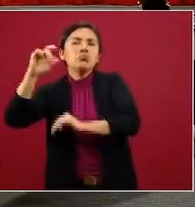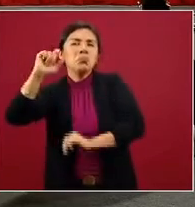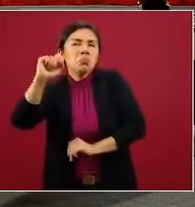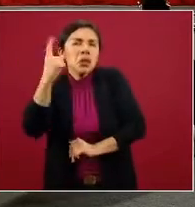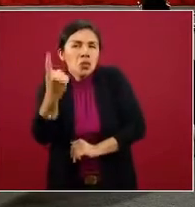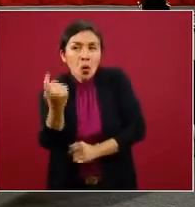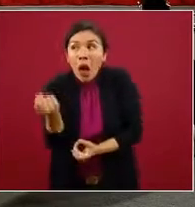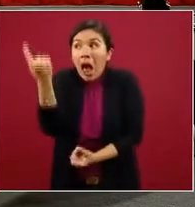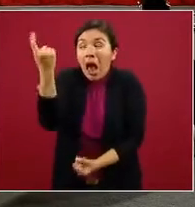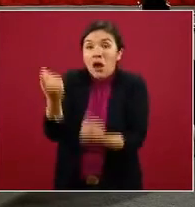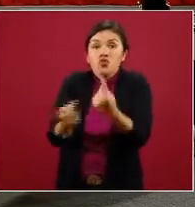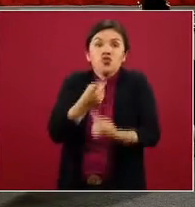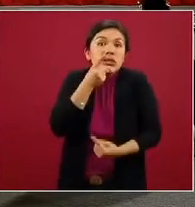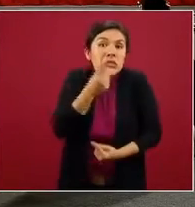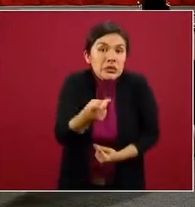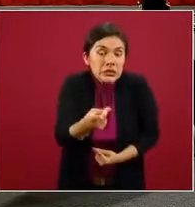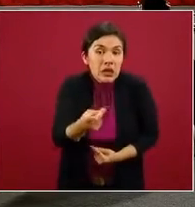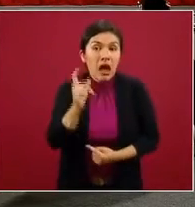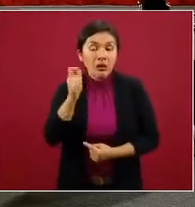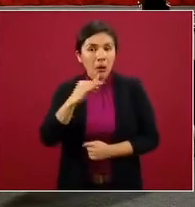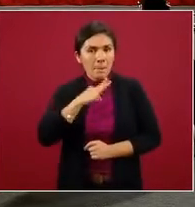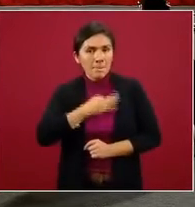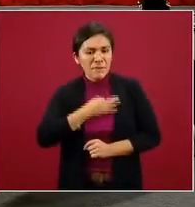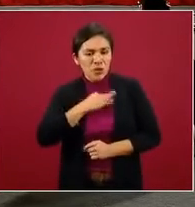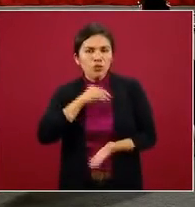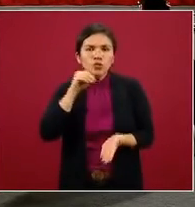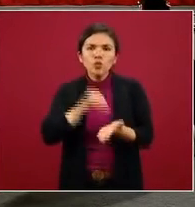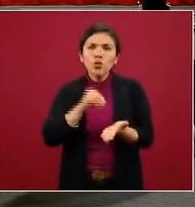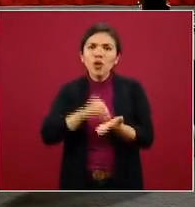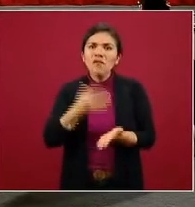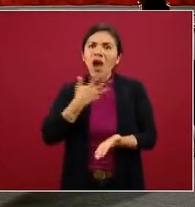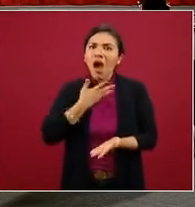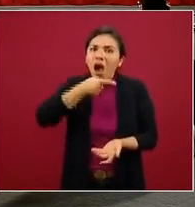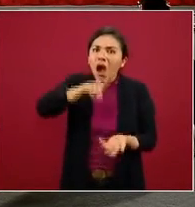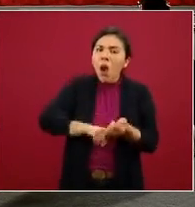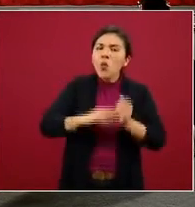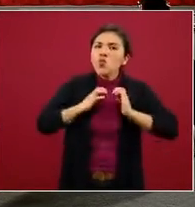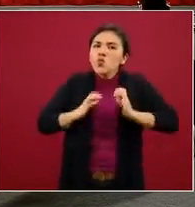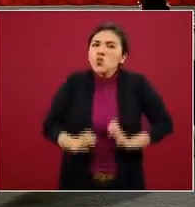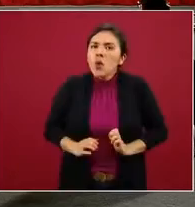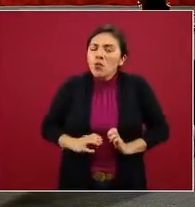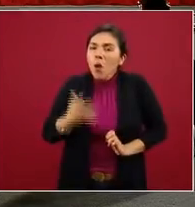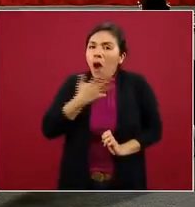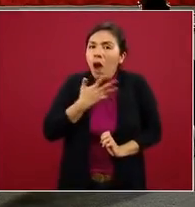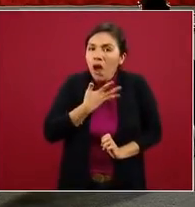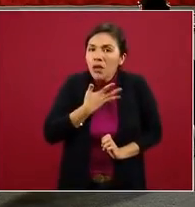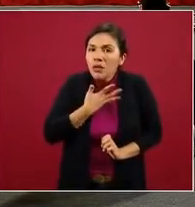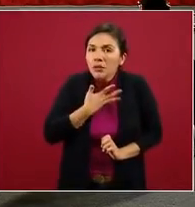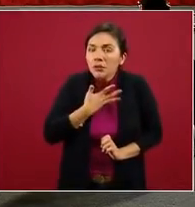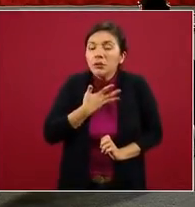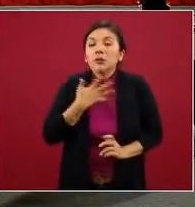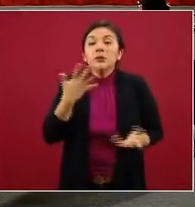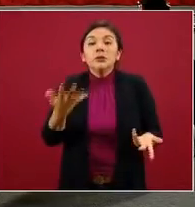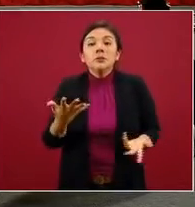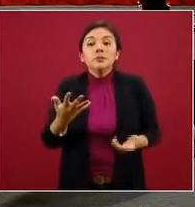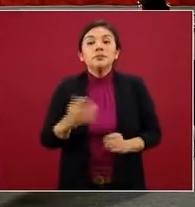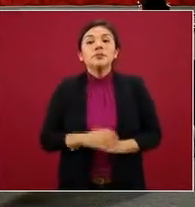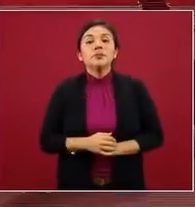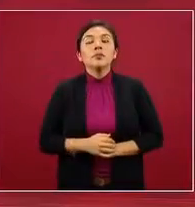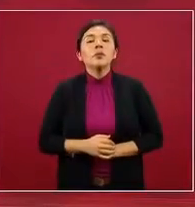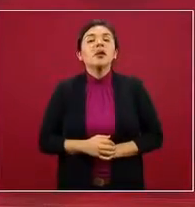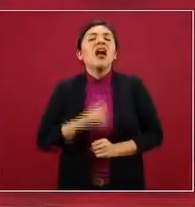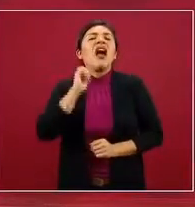algunos relatos, que el virus está presente en las secreciones respiratorias. Y sobre el